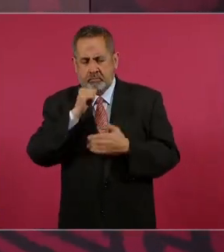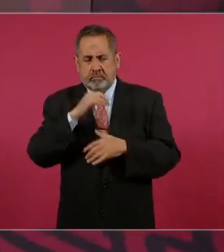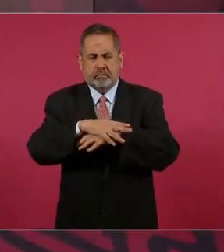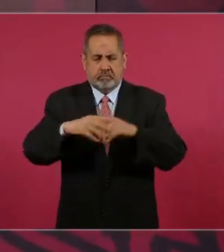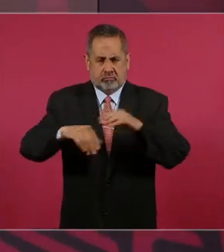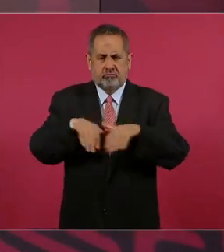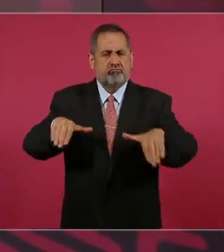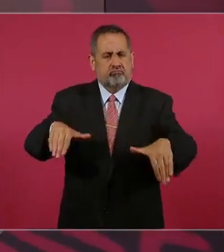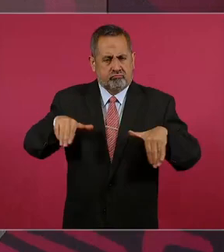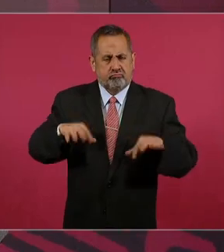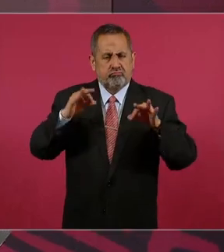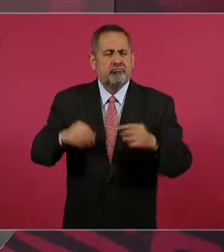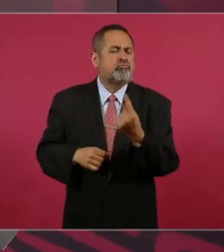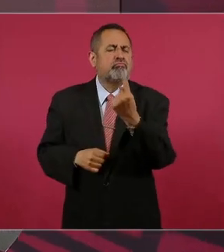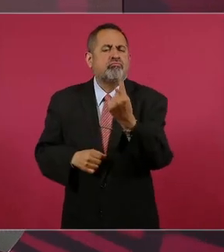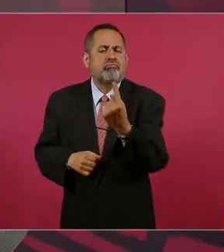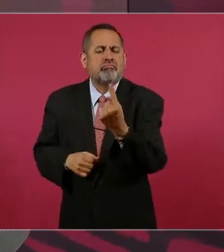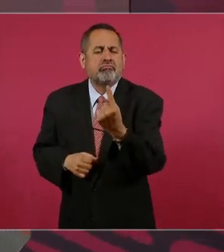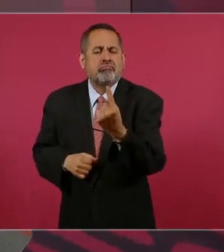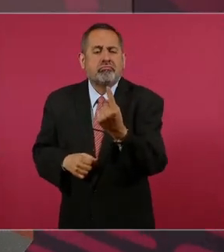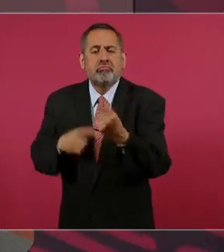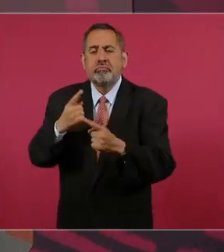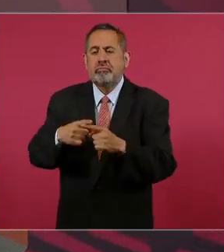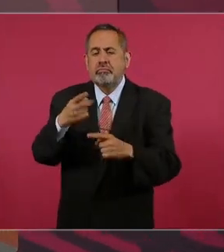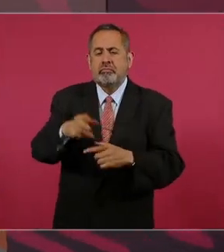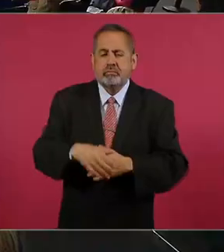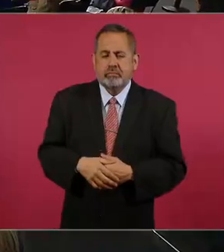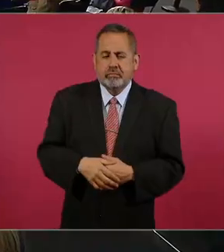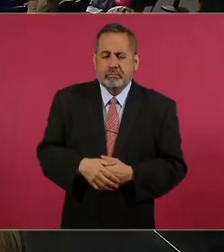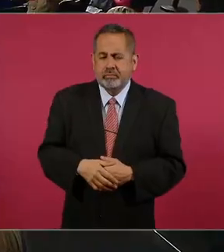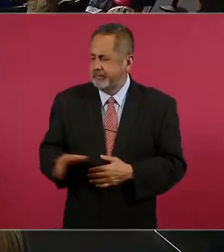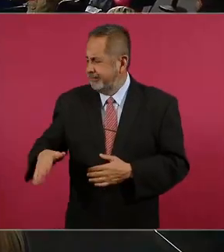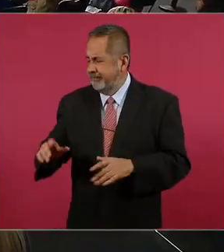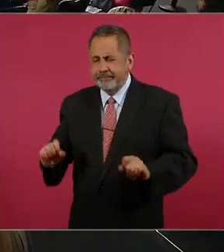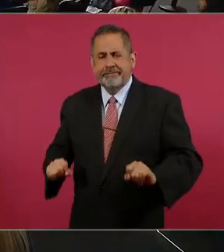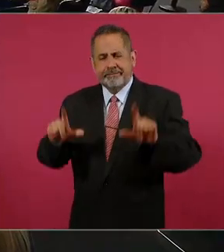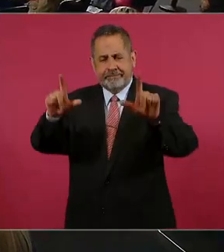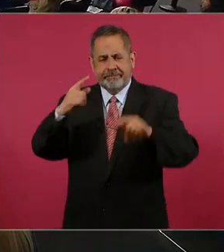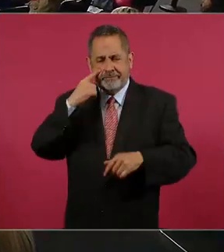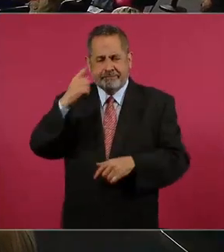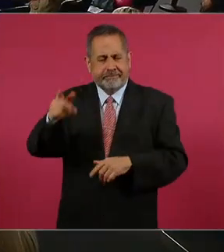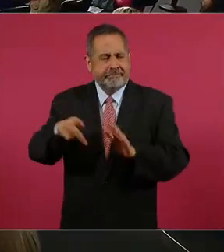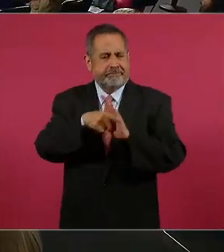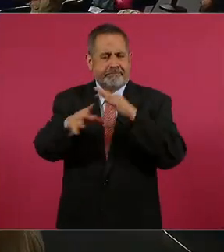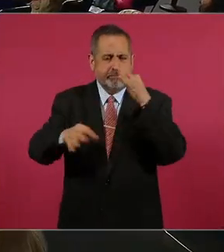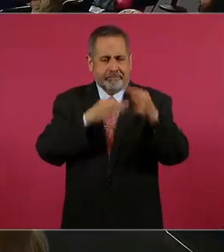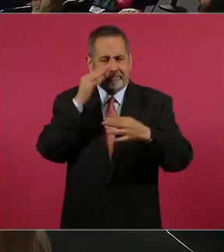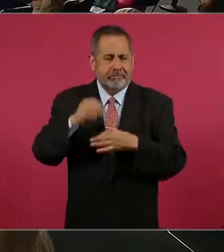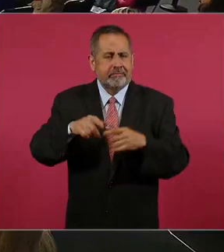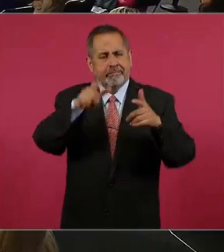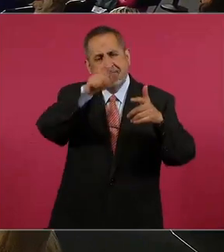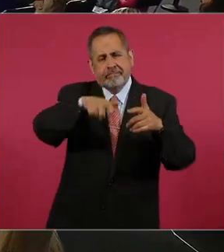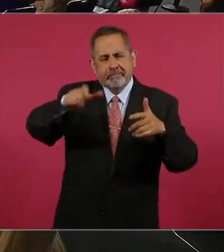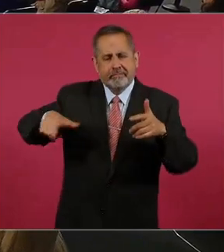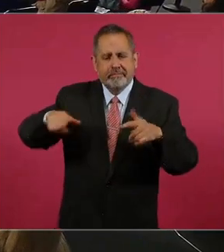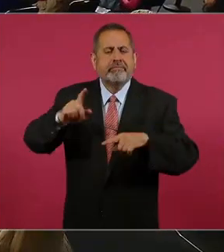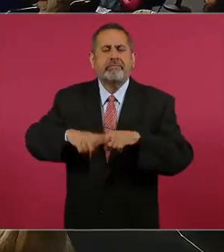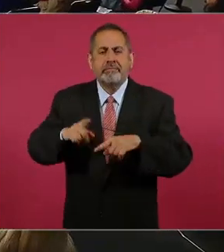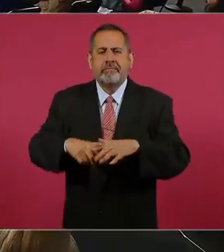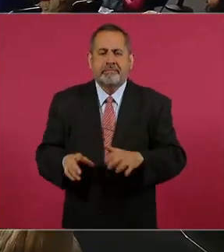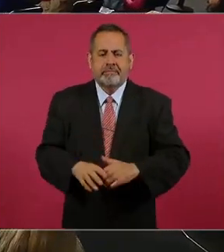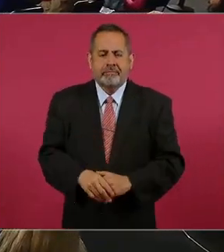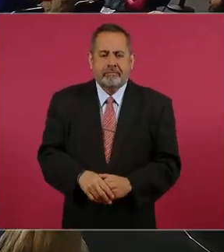un articulista. A ver, pongo el Reforma hoy, vamos a ver los articulistas. A ver,